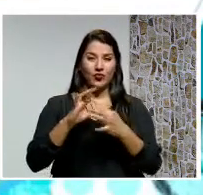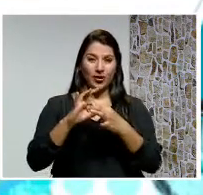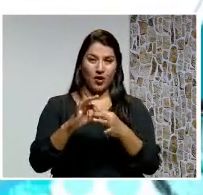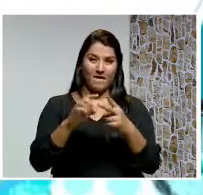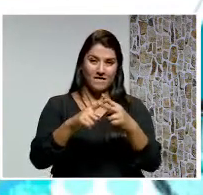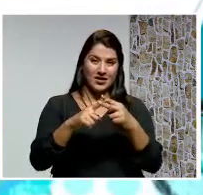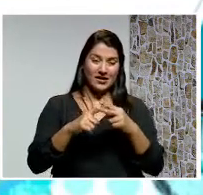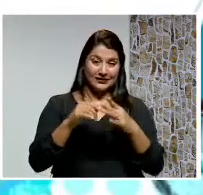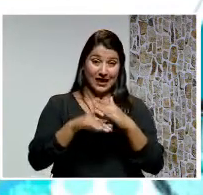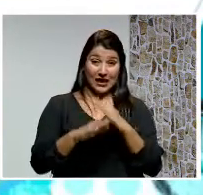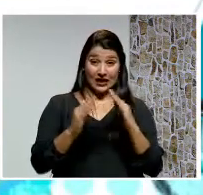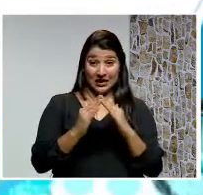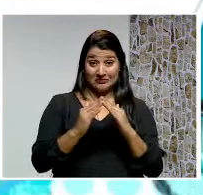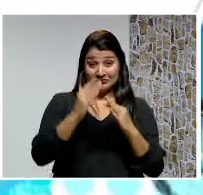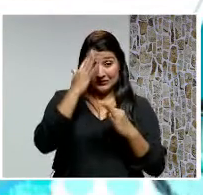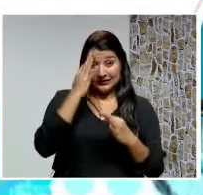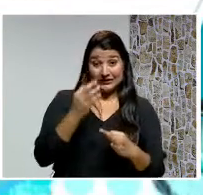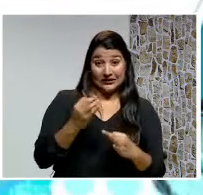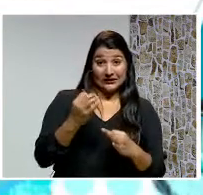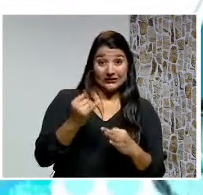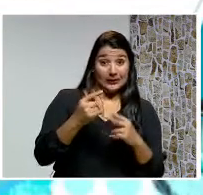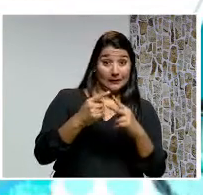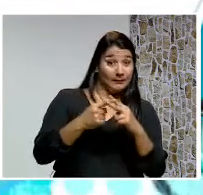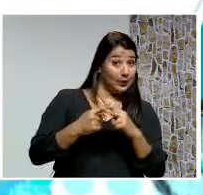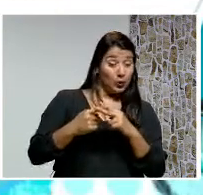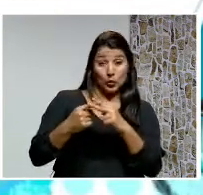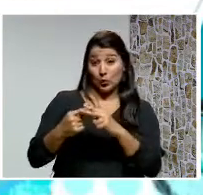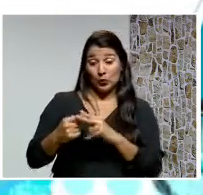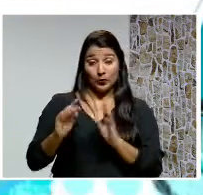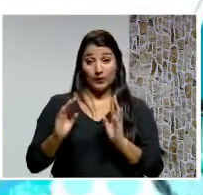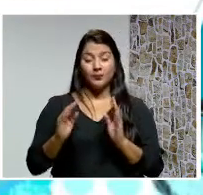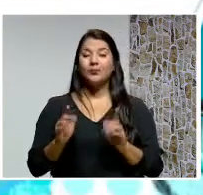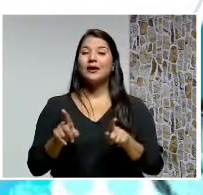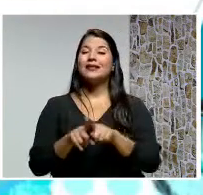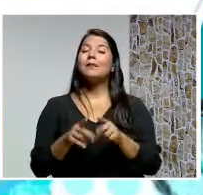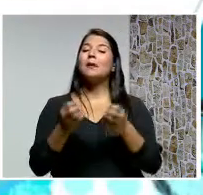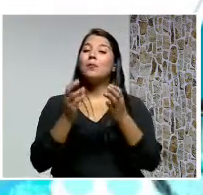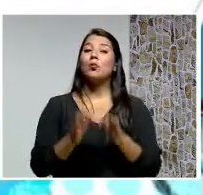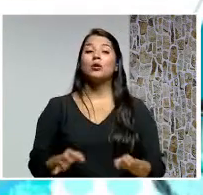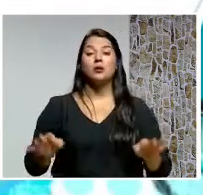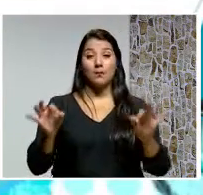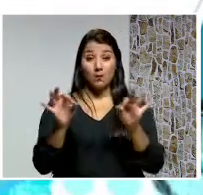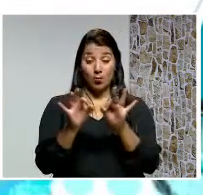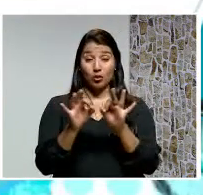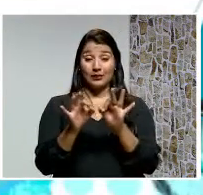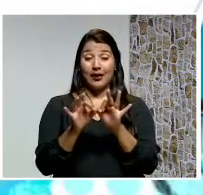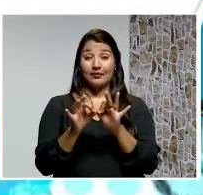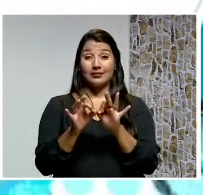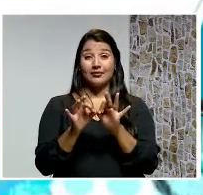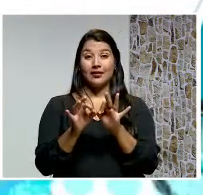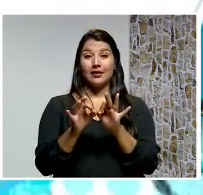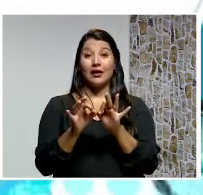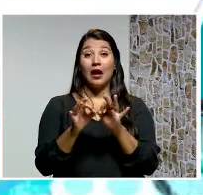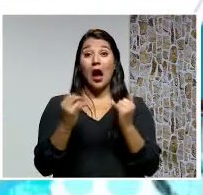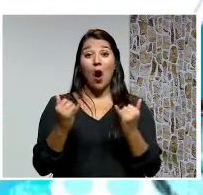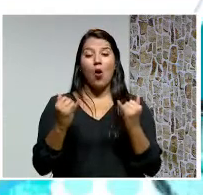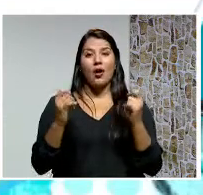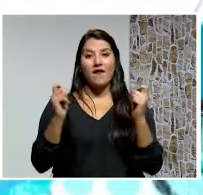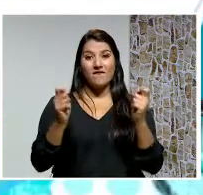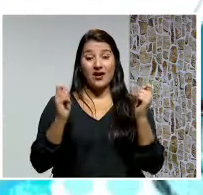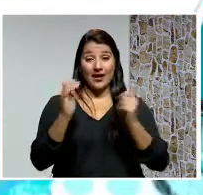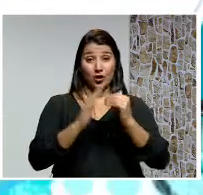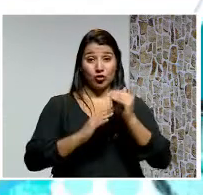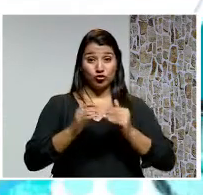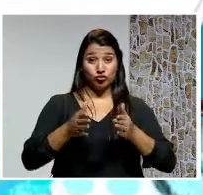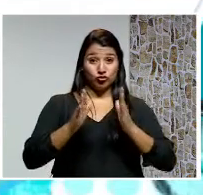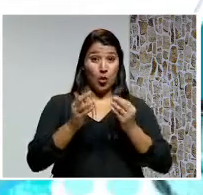sobre decidir si nos endeudamos. Es importante también en estos días que está también la Expo Construcción. Muchos